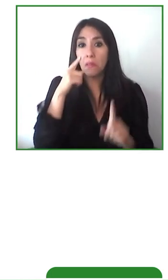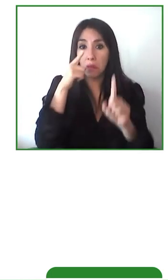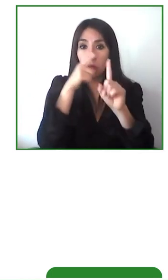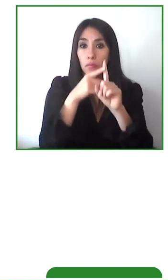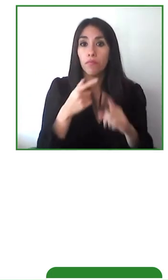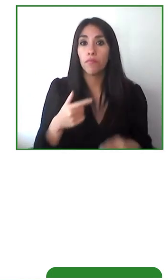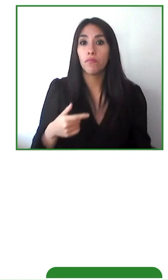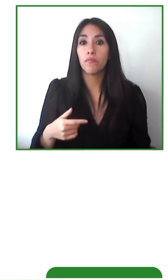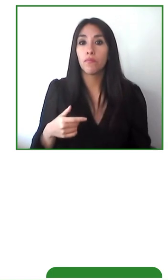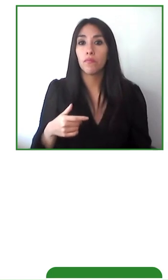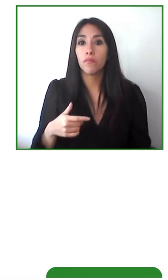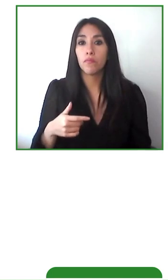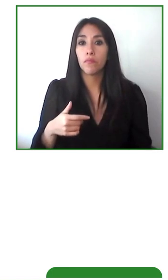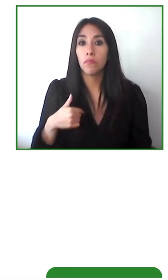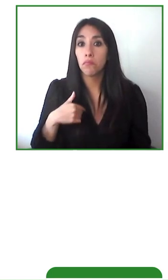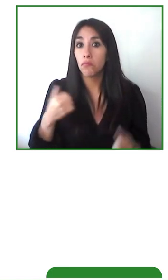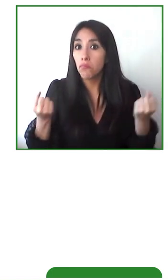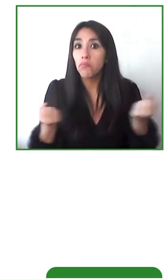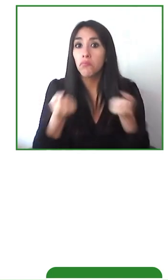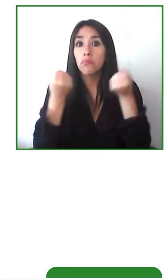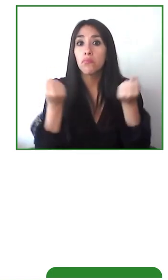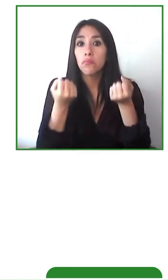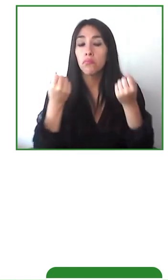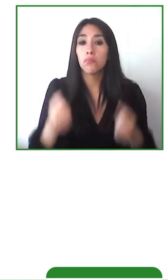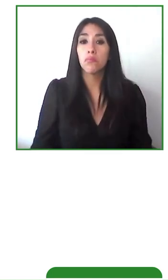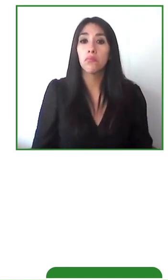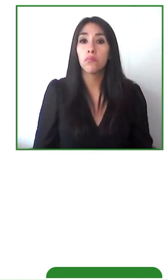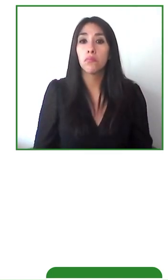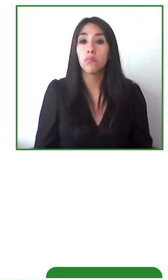darnos cuenta que en ese mismo propósito está